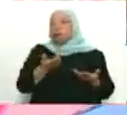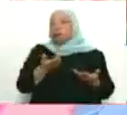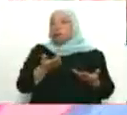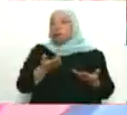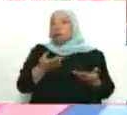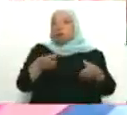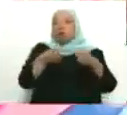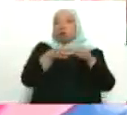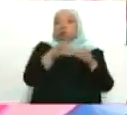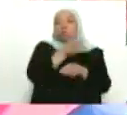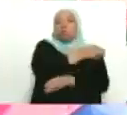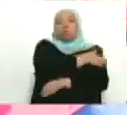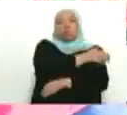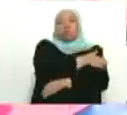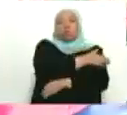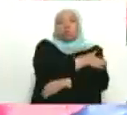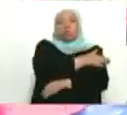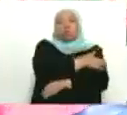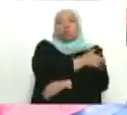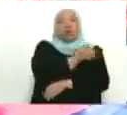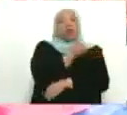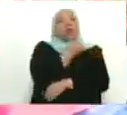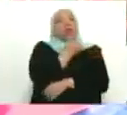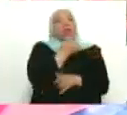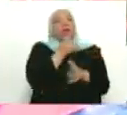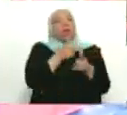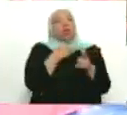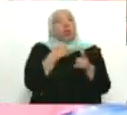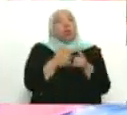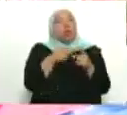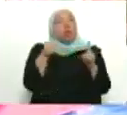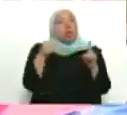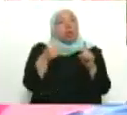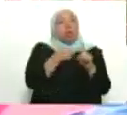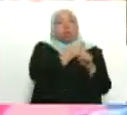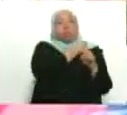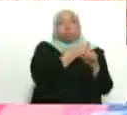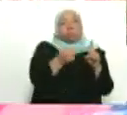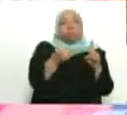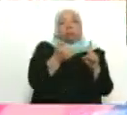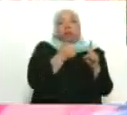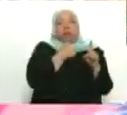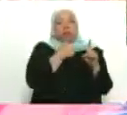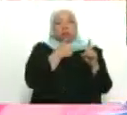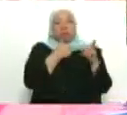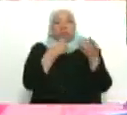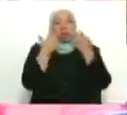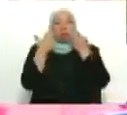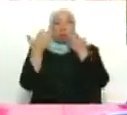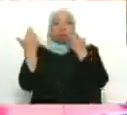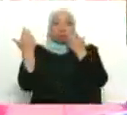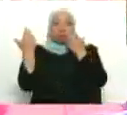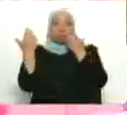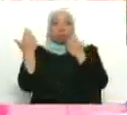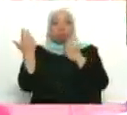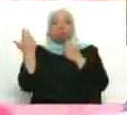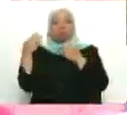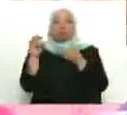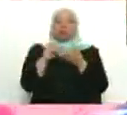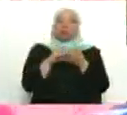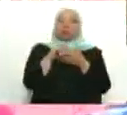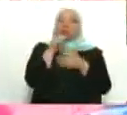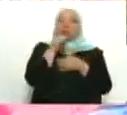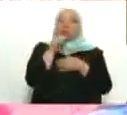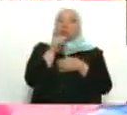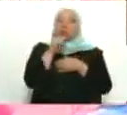El sector opositor. ¿Y entonces quién es el violento? ¿Quiénes son los violentos? Ellos van a venir por aquí